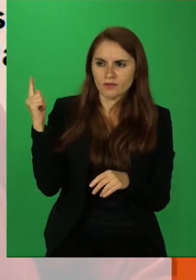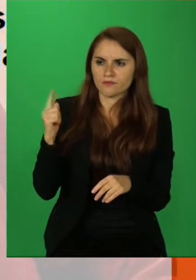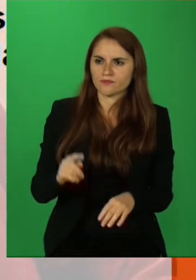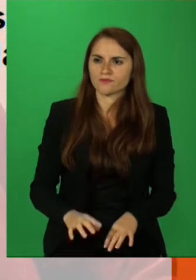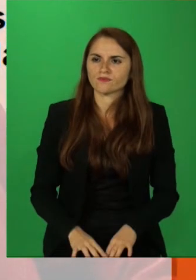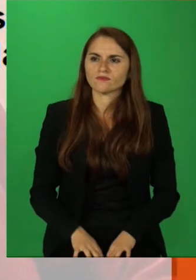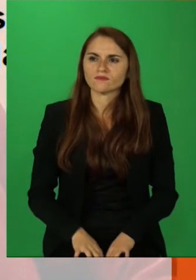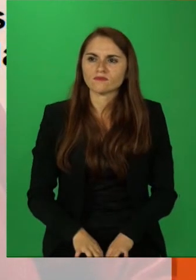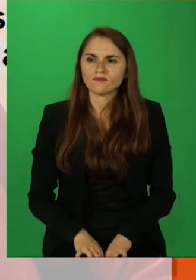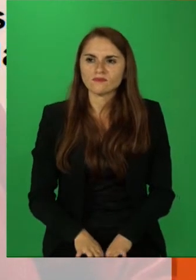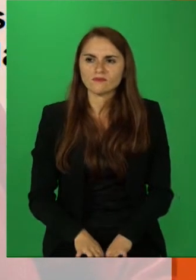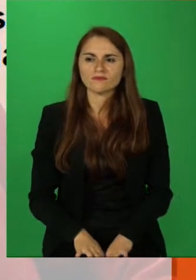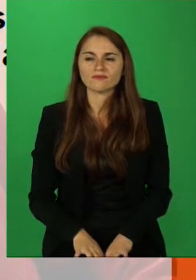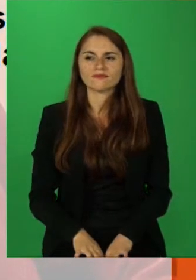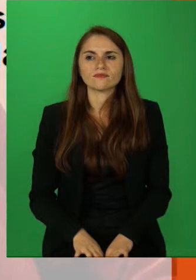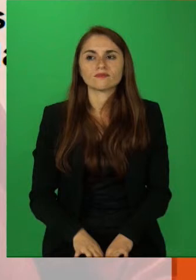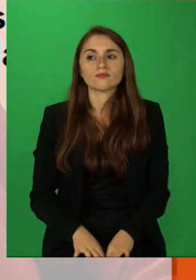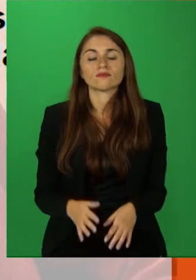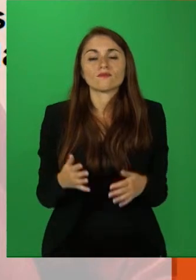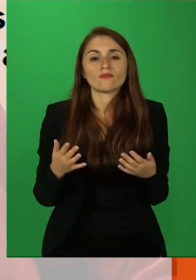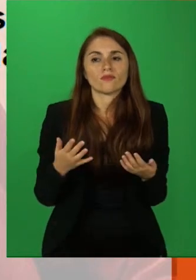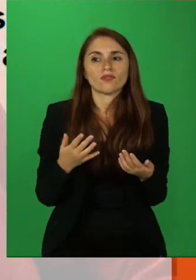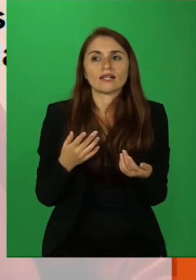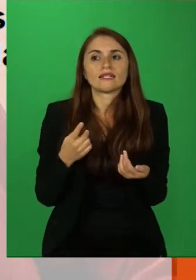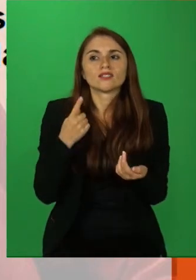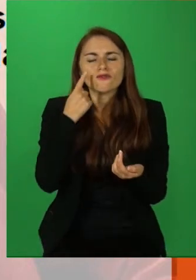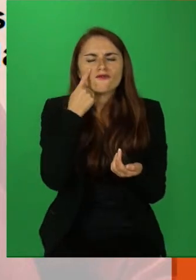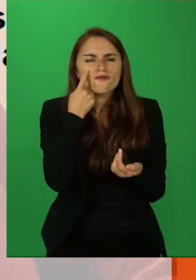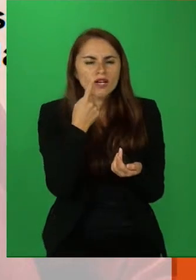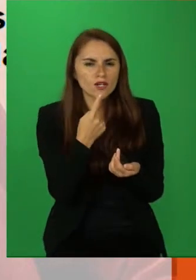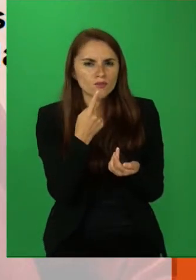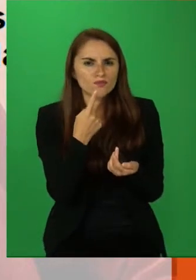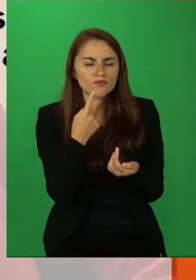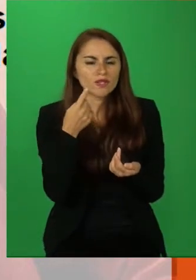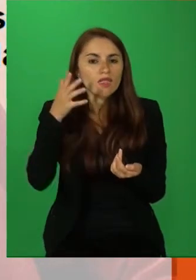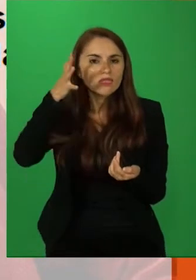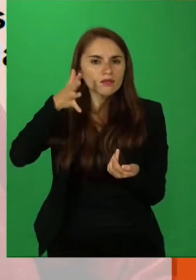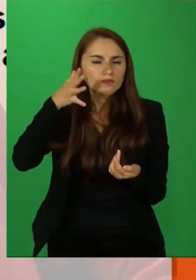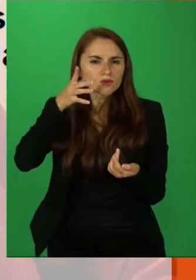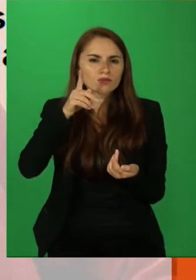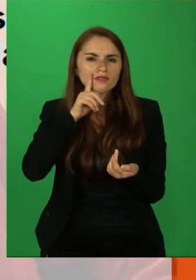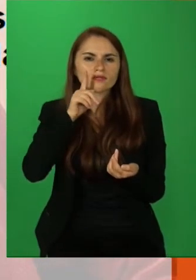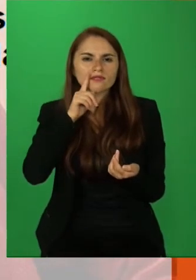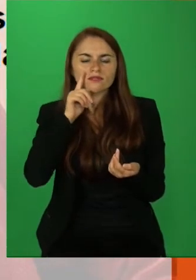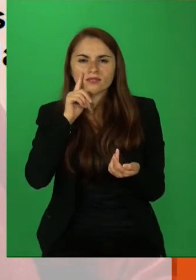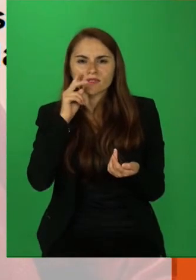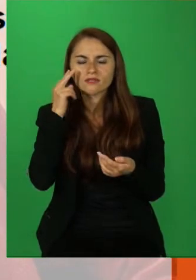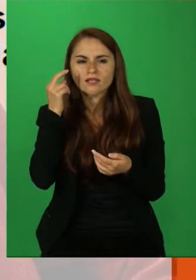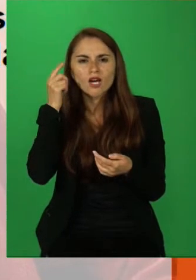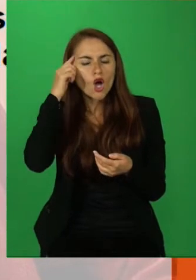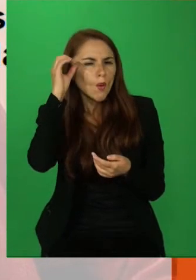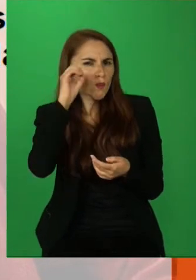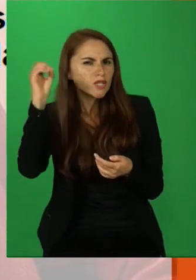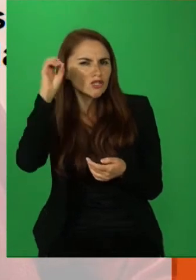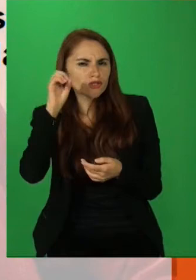Pon ojo en que si el discurso tiene juicios de valor, como el que acabo de subrayar. He estado